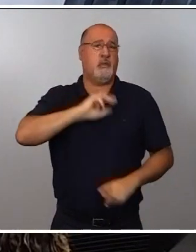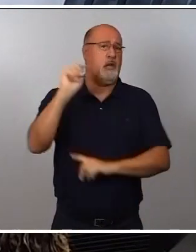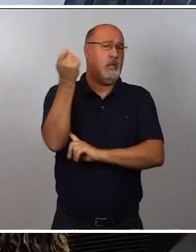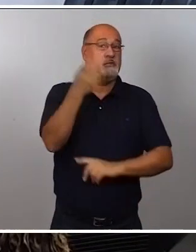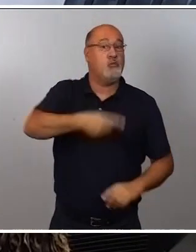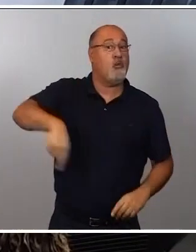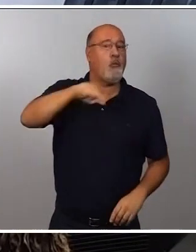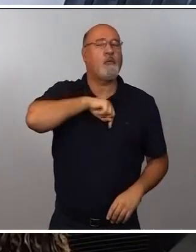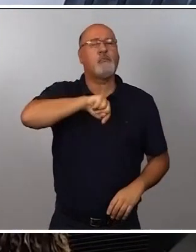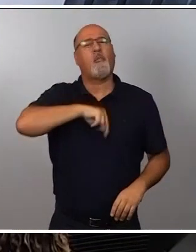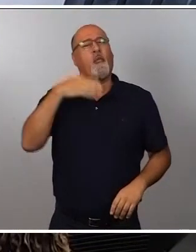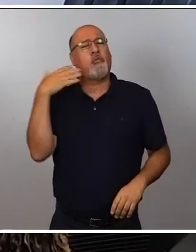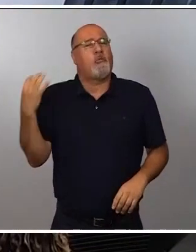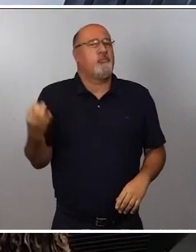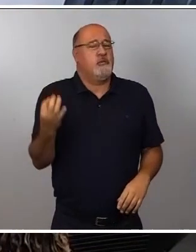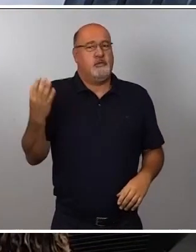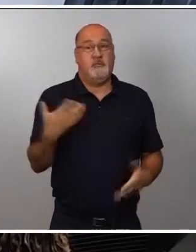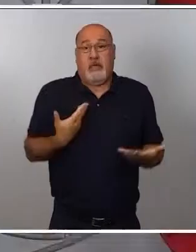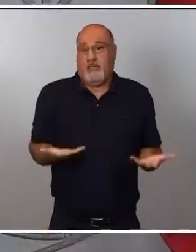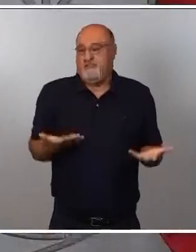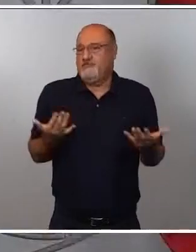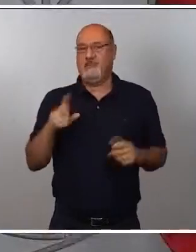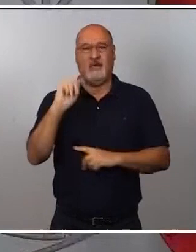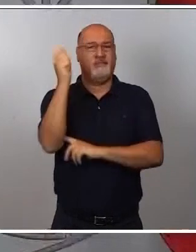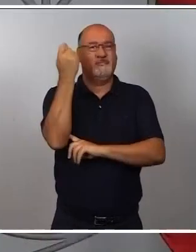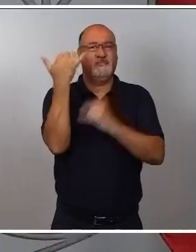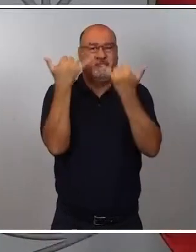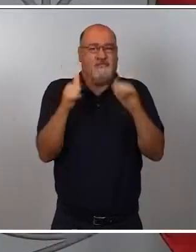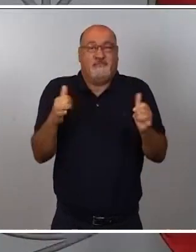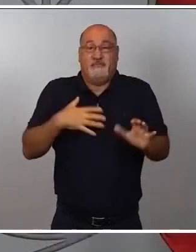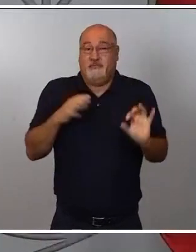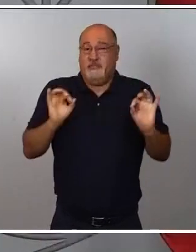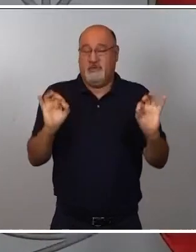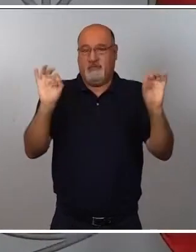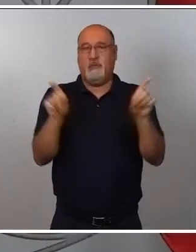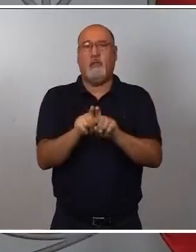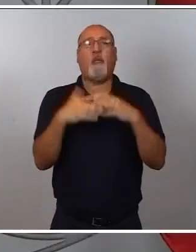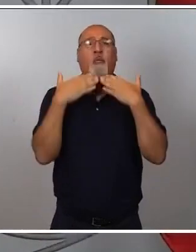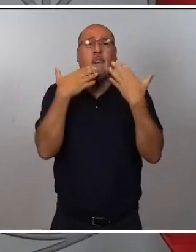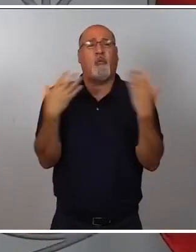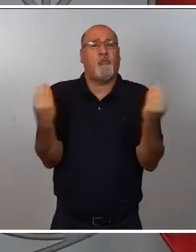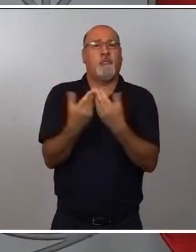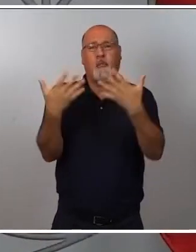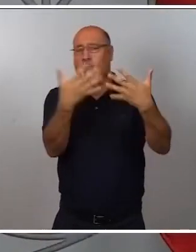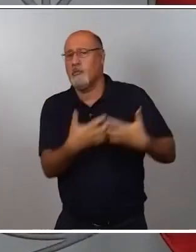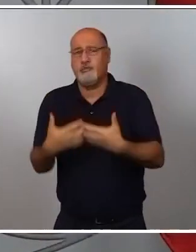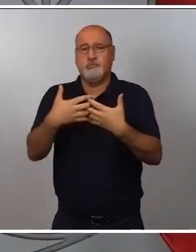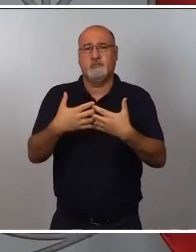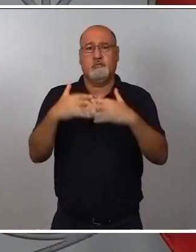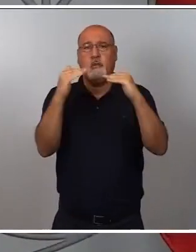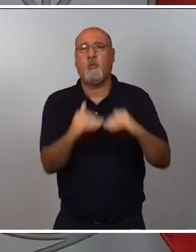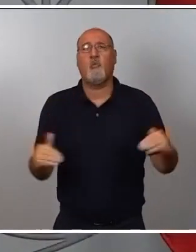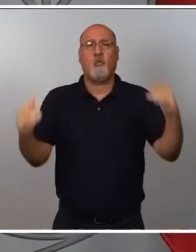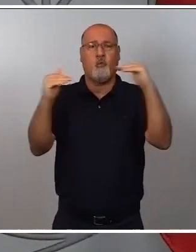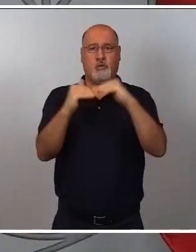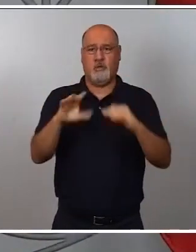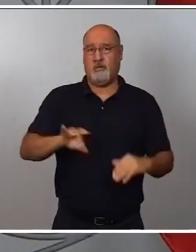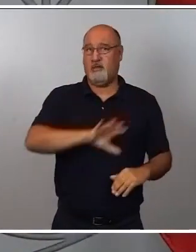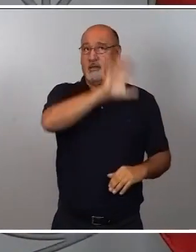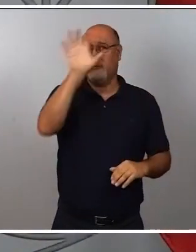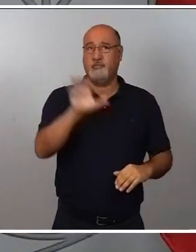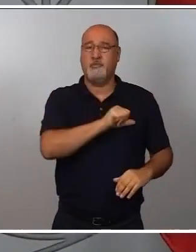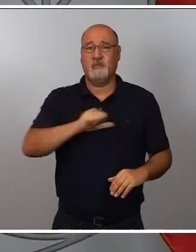un éxito que celebrar, que además hemos conseguido hacerlo tamén con coesión territorial en el ámbito das comunidades